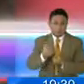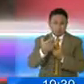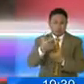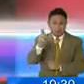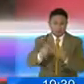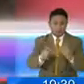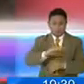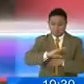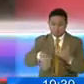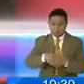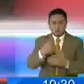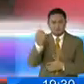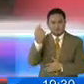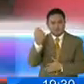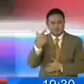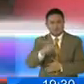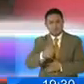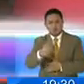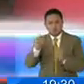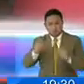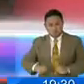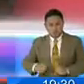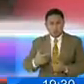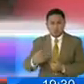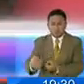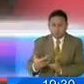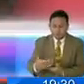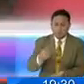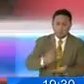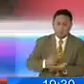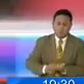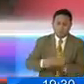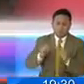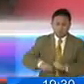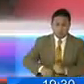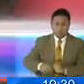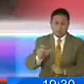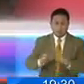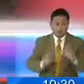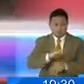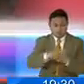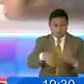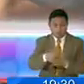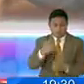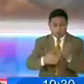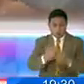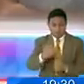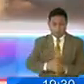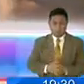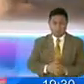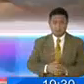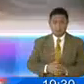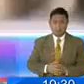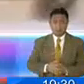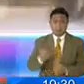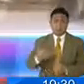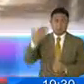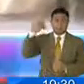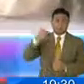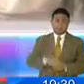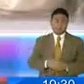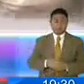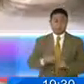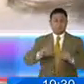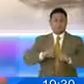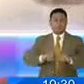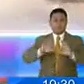el público tenga otros instrumentos de análisis y piense en todos los dramas humanos que se han creado. En días pasados, varios